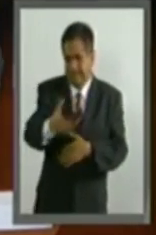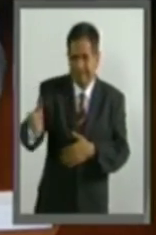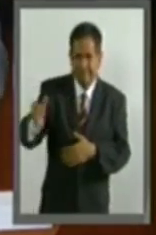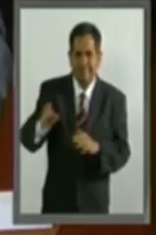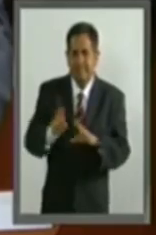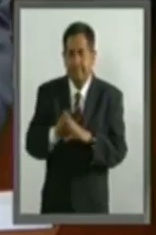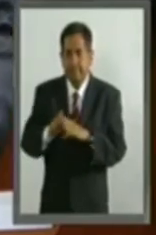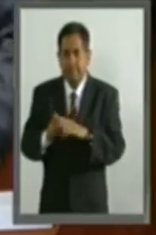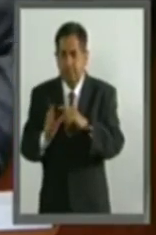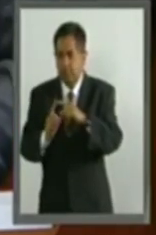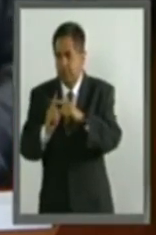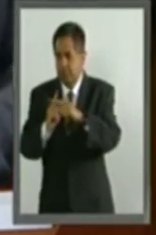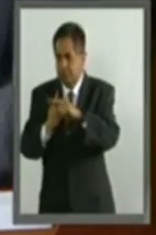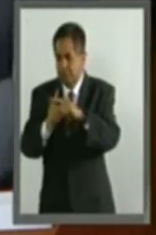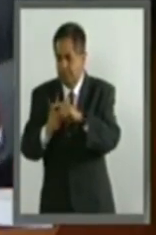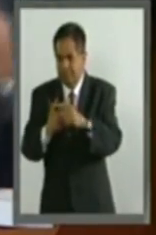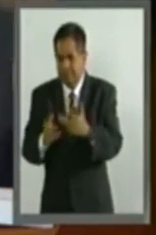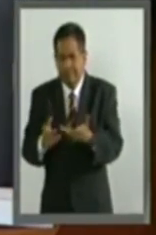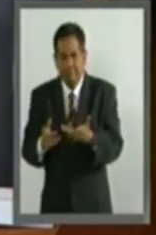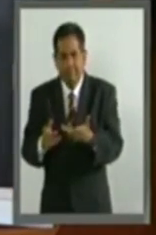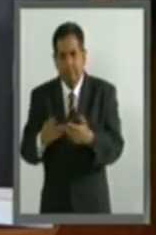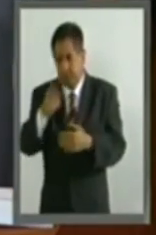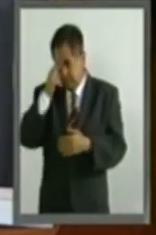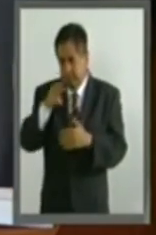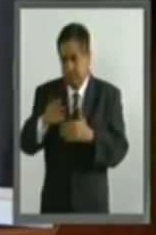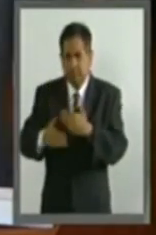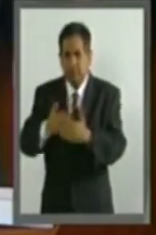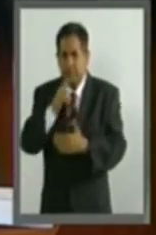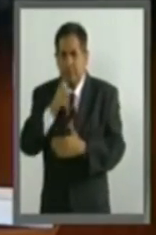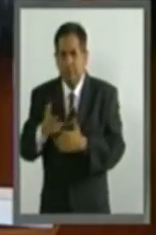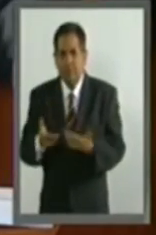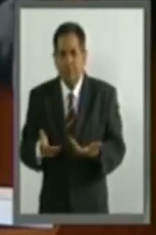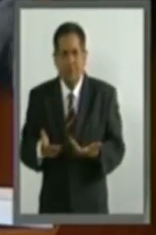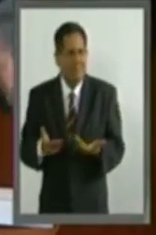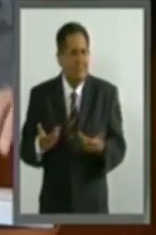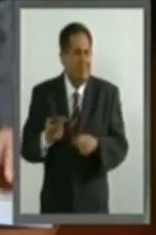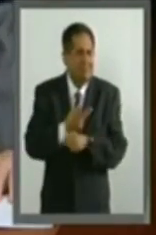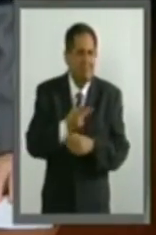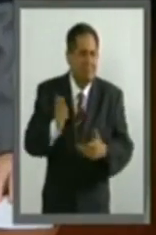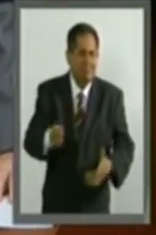es positiva para México. Entonces, ¿de qué se trata?